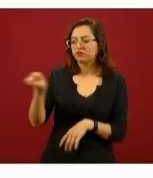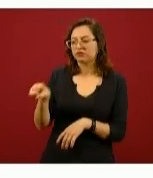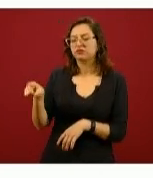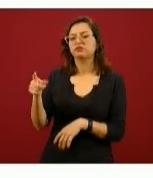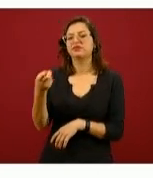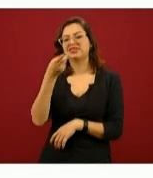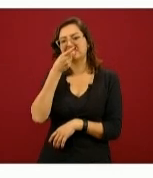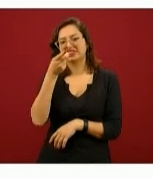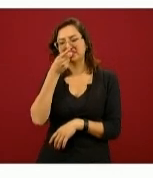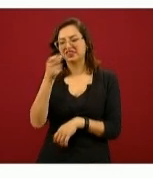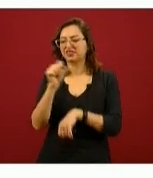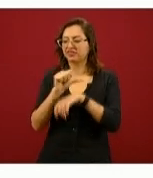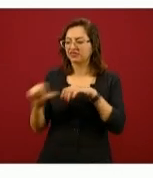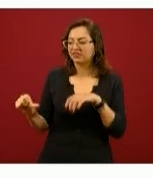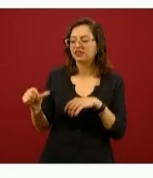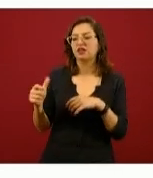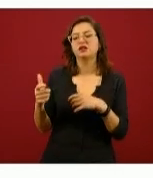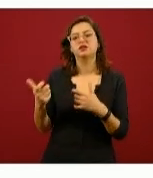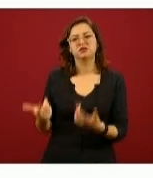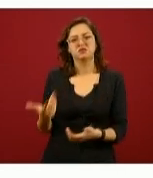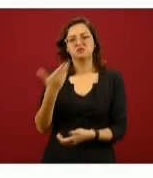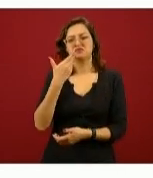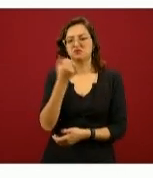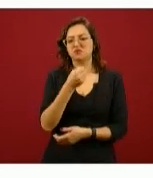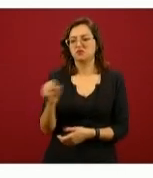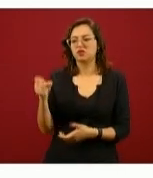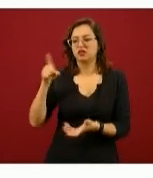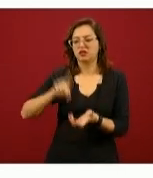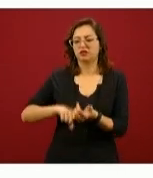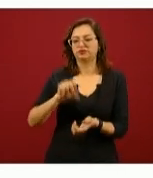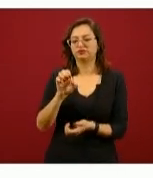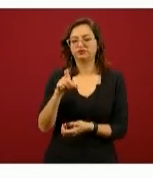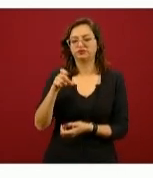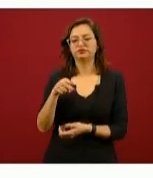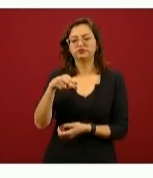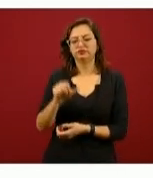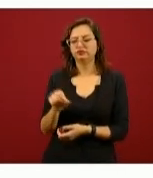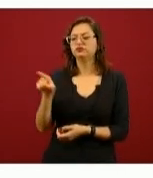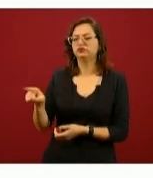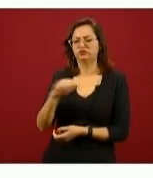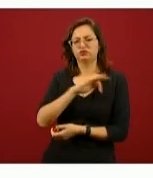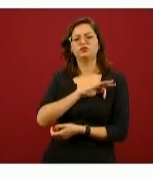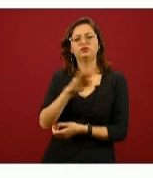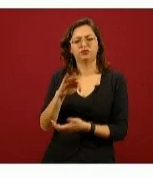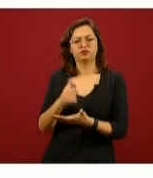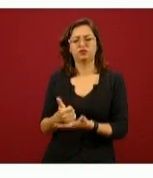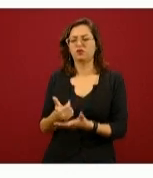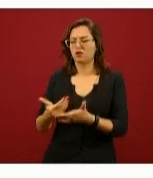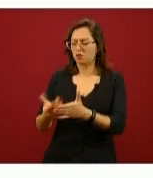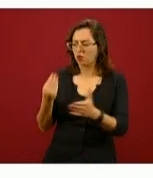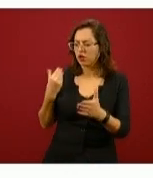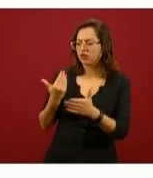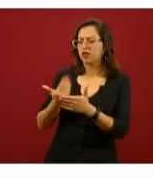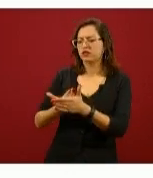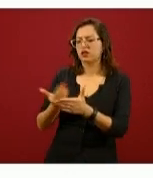son parte de la infraestructura de salud de la Secretaría de la Defensa Nacional, pueden, previa capacitación,